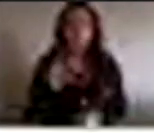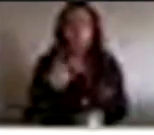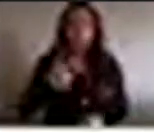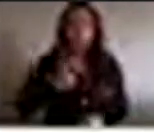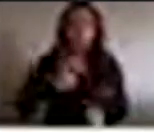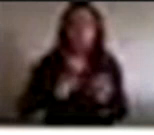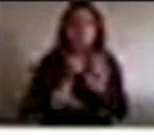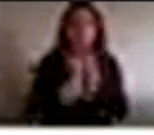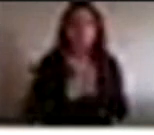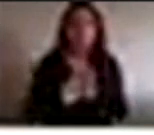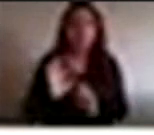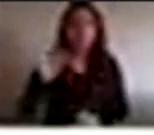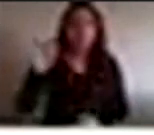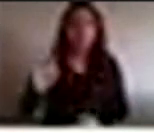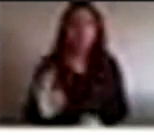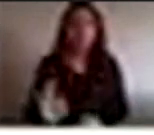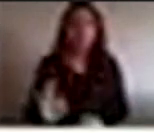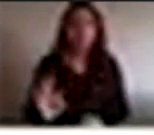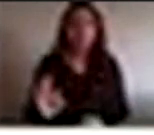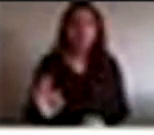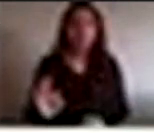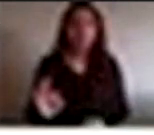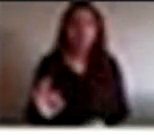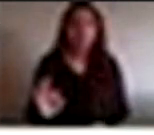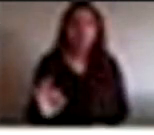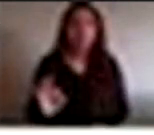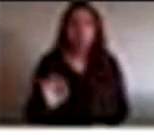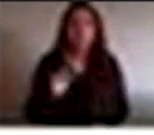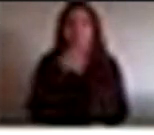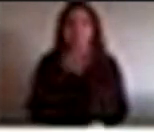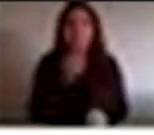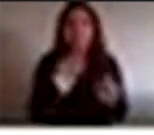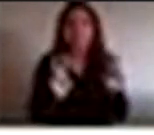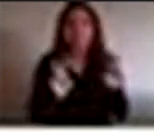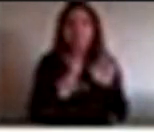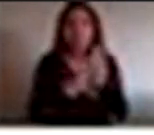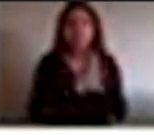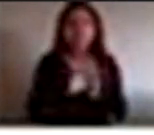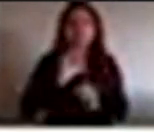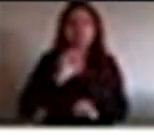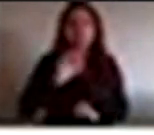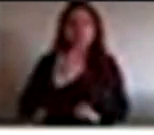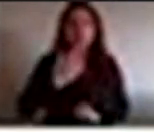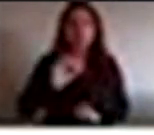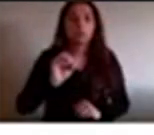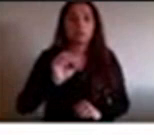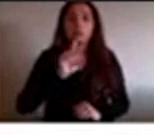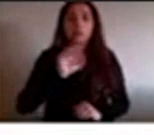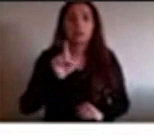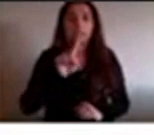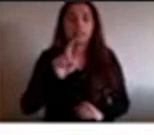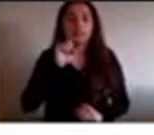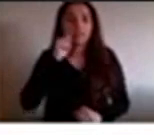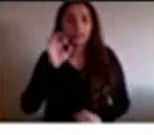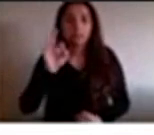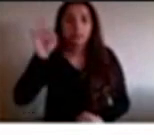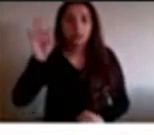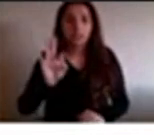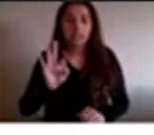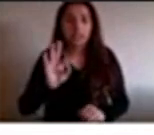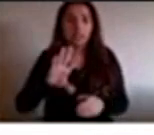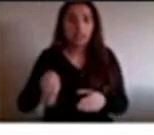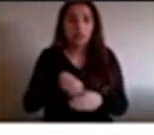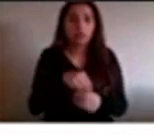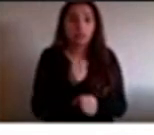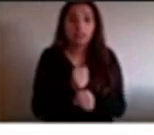cuotas o la ley de inclusión laboral. La pregunta dice, ¿qué tipo de multas se aplican y si realmente